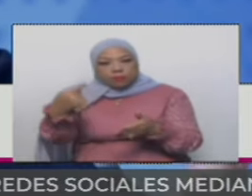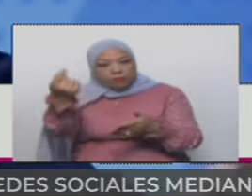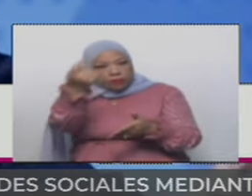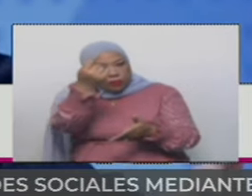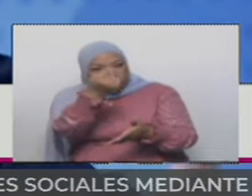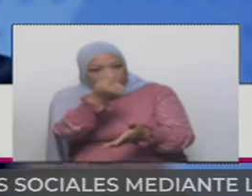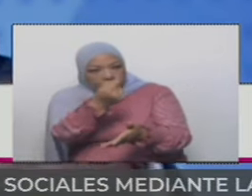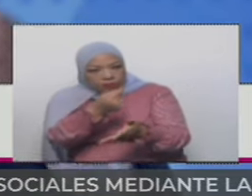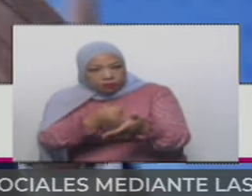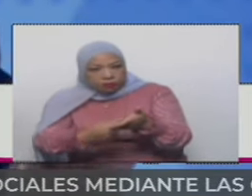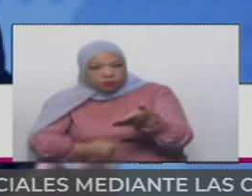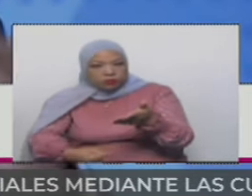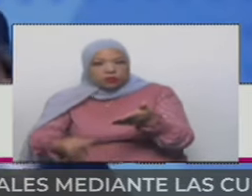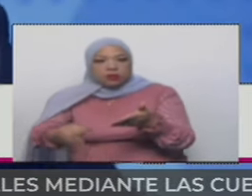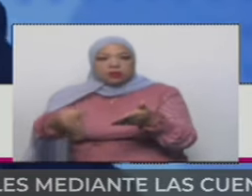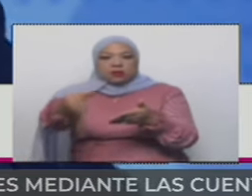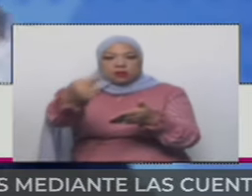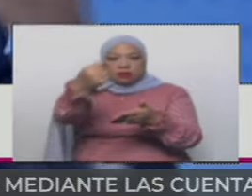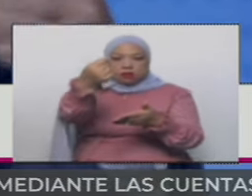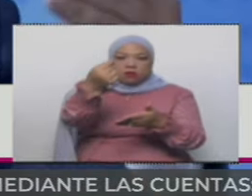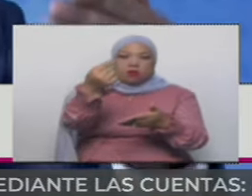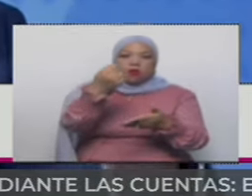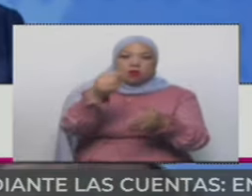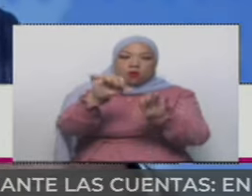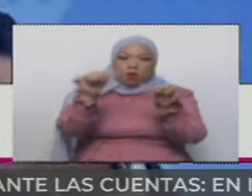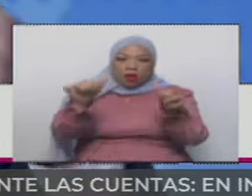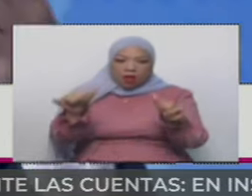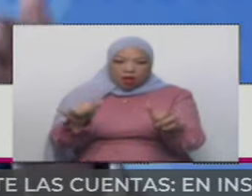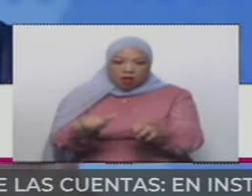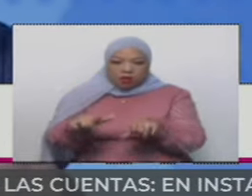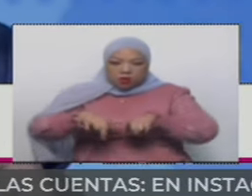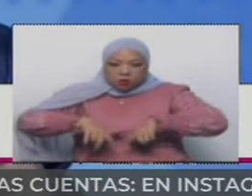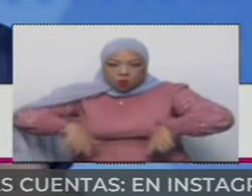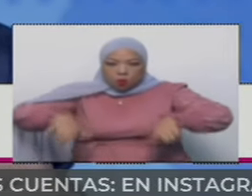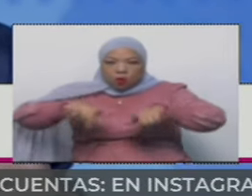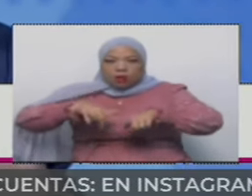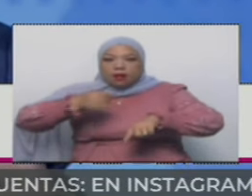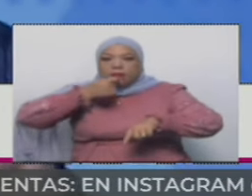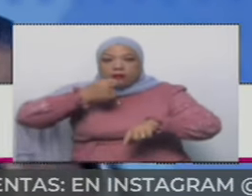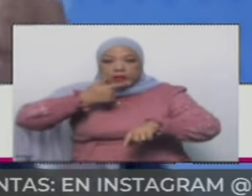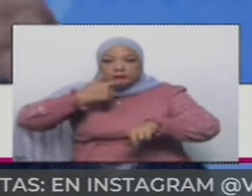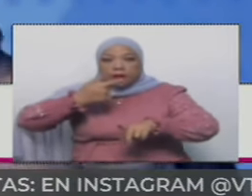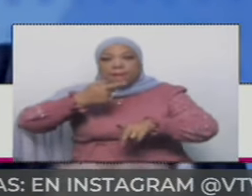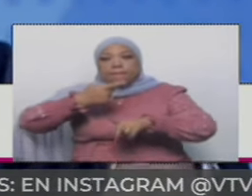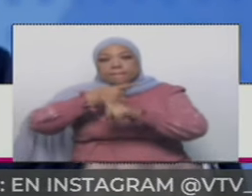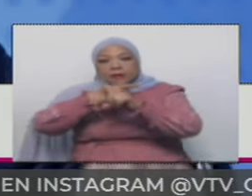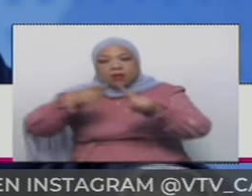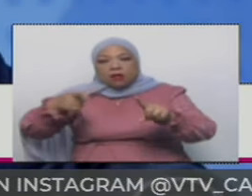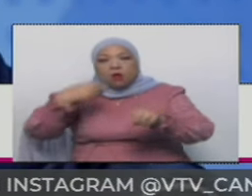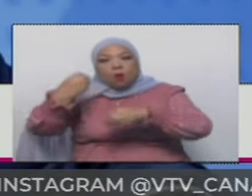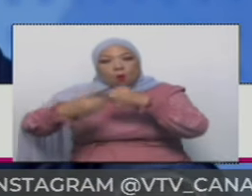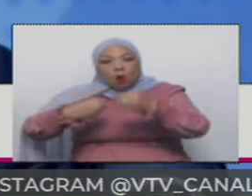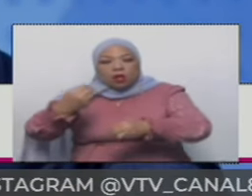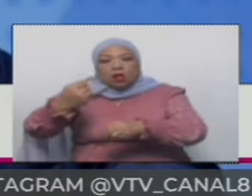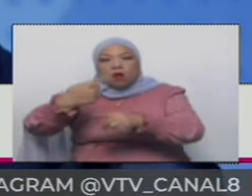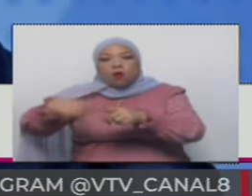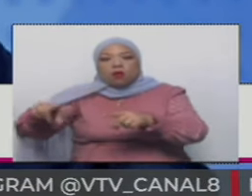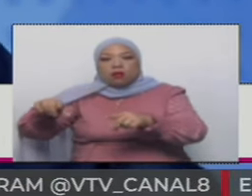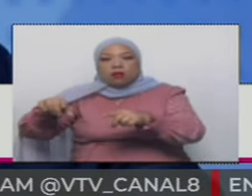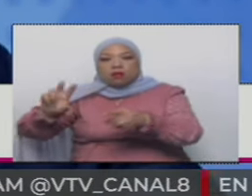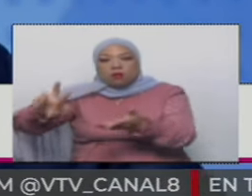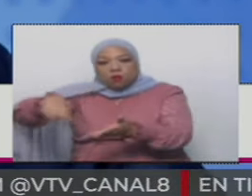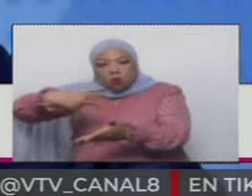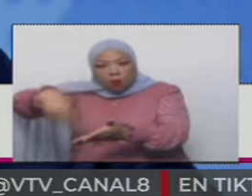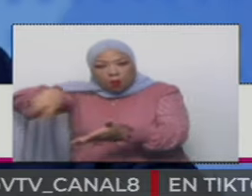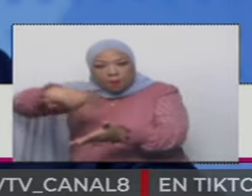aquí su recinto, en la Galería de Arte Nacional, como usted la ha descrito bellamente, y se abre a otras artes como las